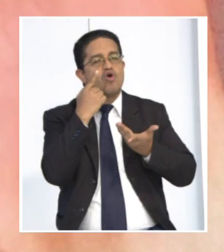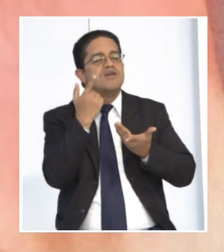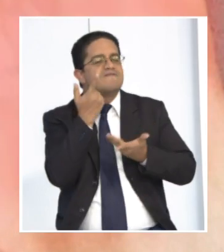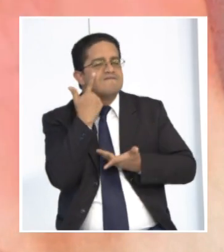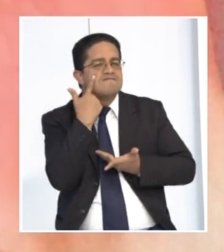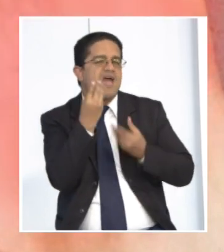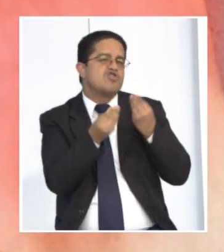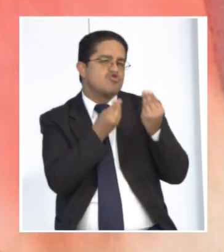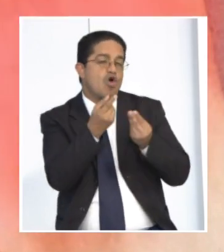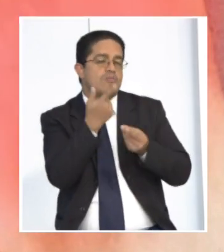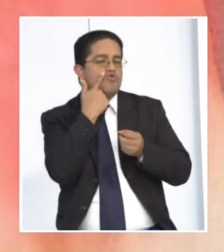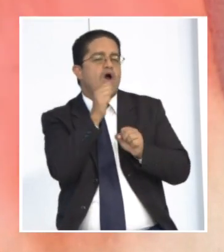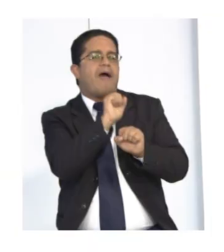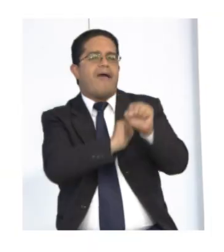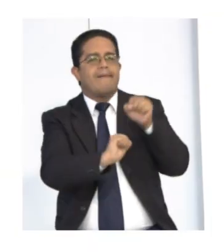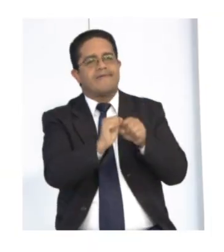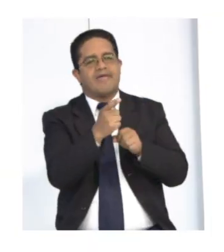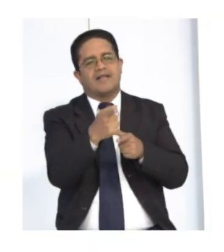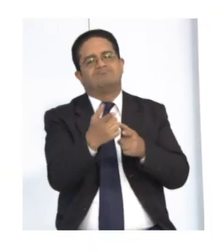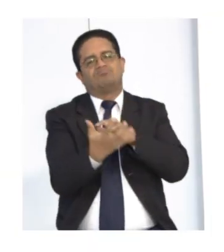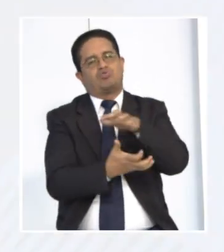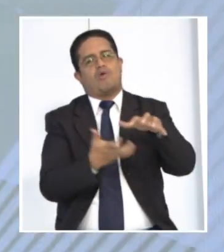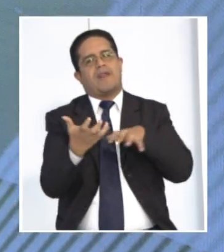de reducir los riesgos de gravedad.